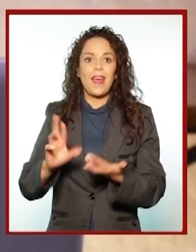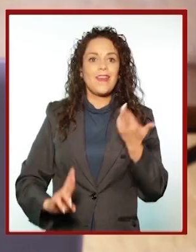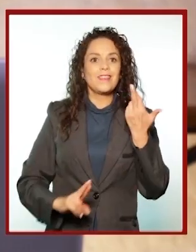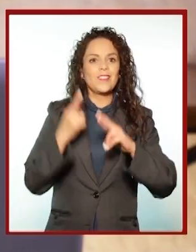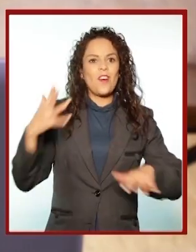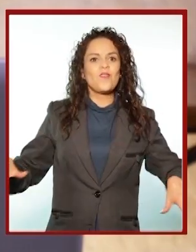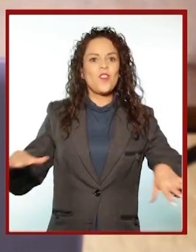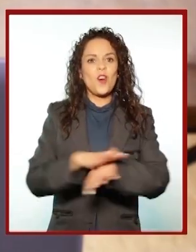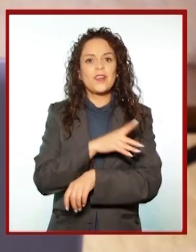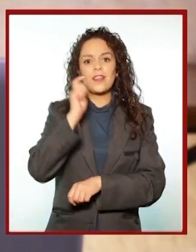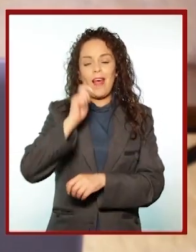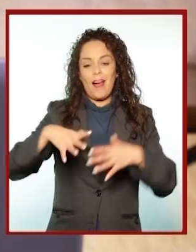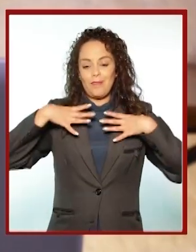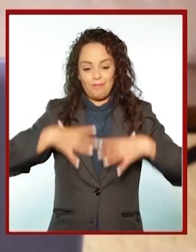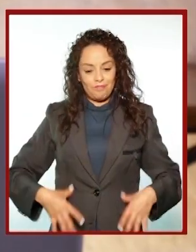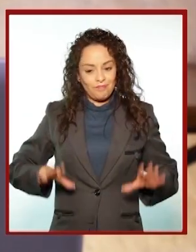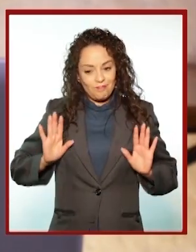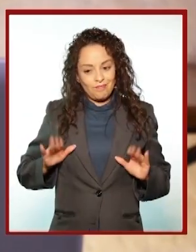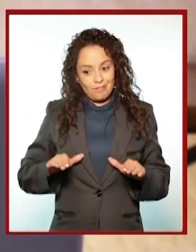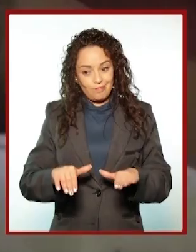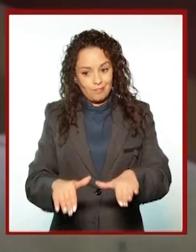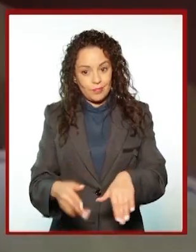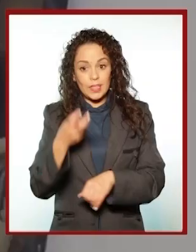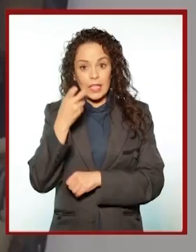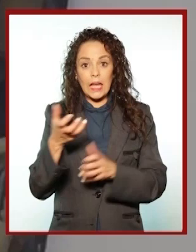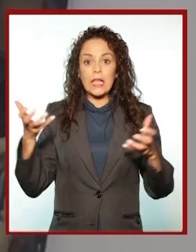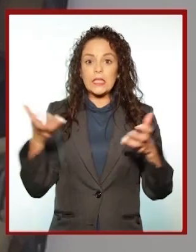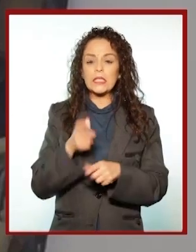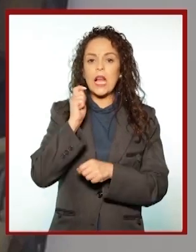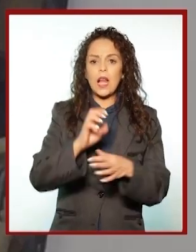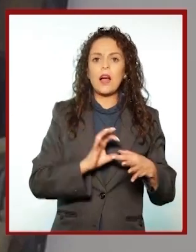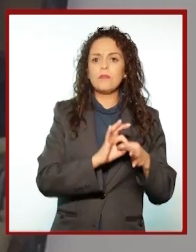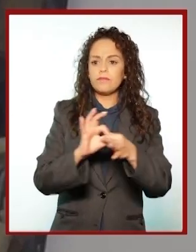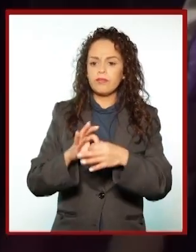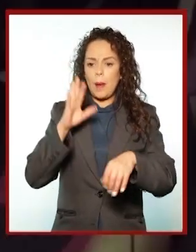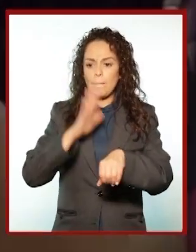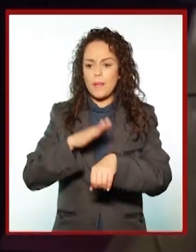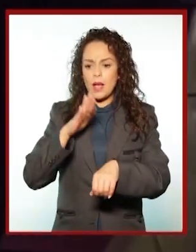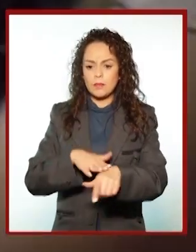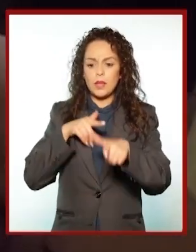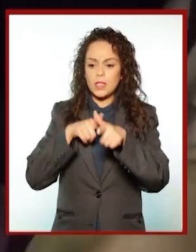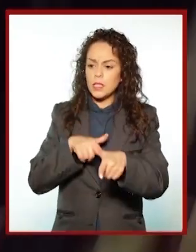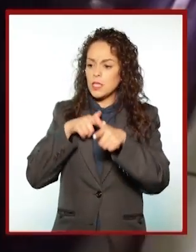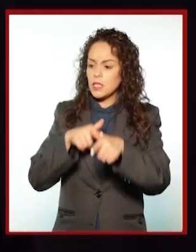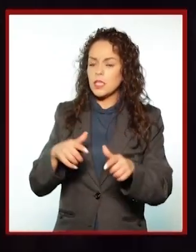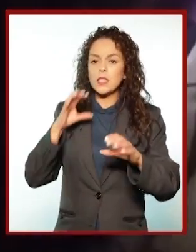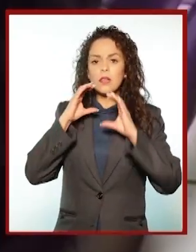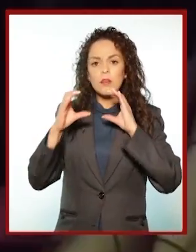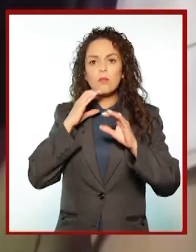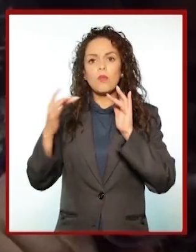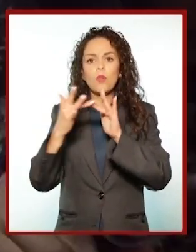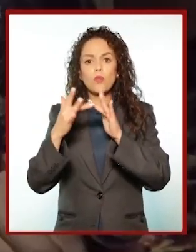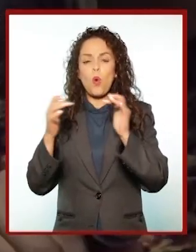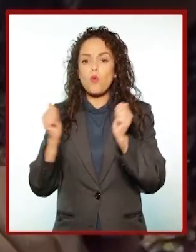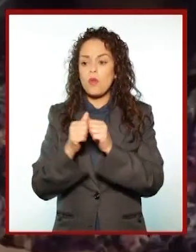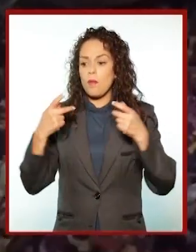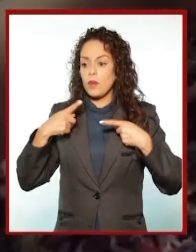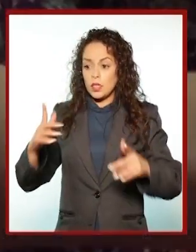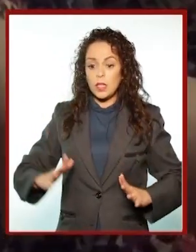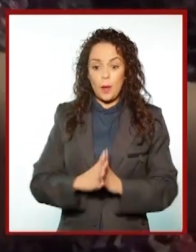rebelión textil, se ha logrado precisamente generar una red, es decir, yo sigo en constante comunicación con todas